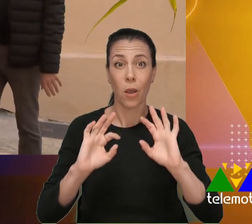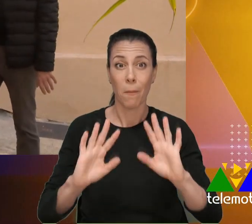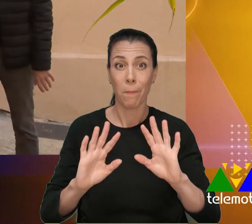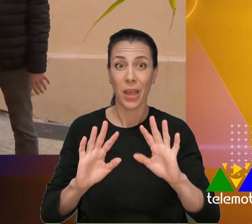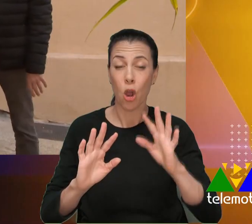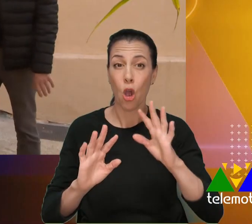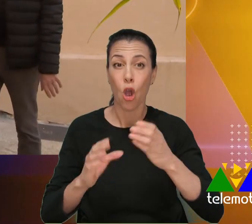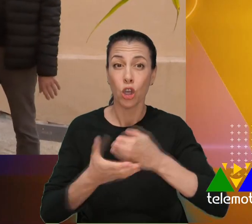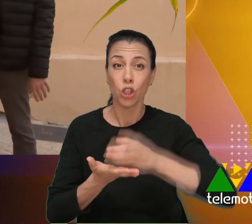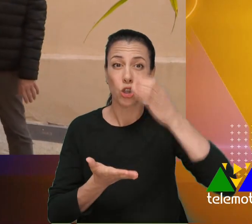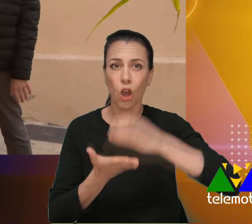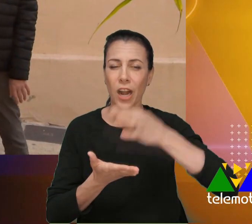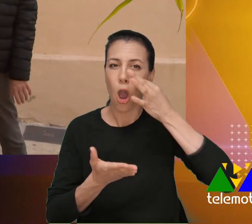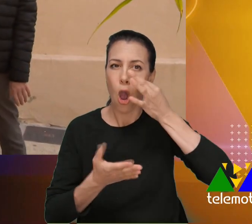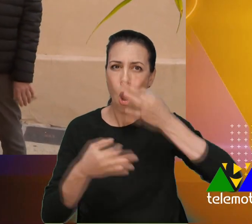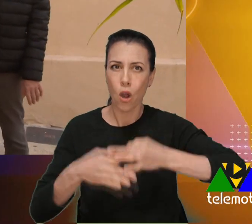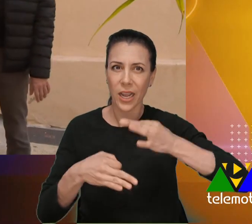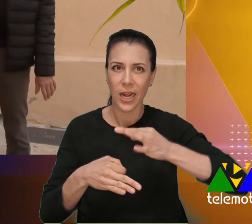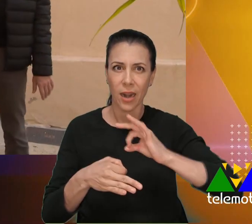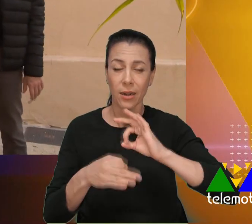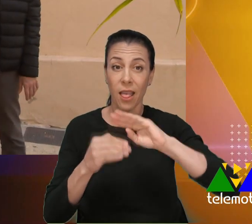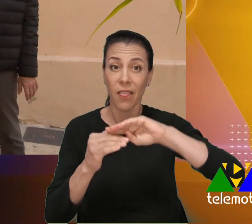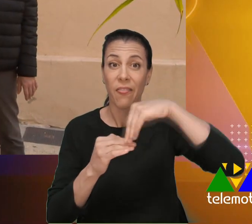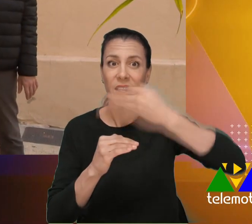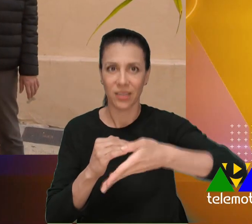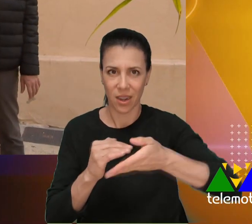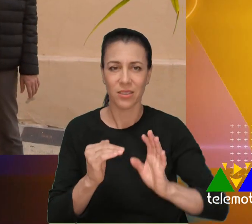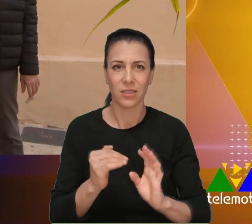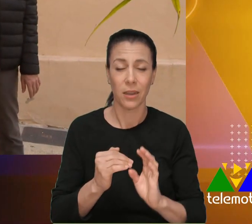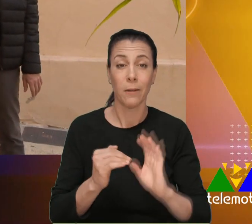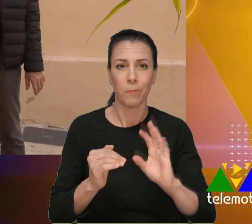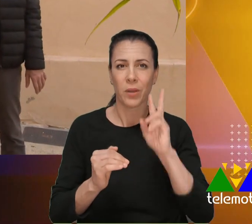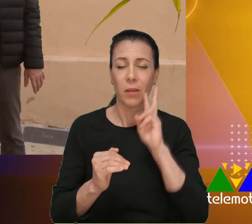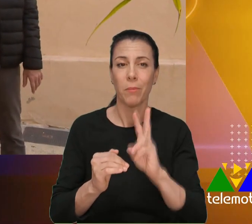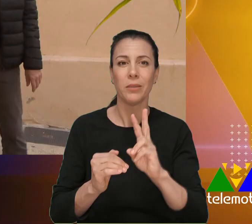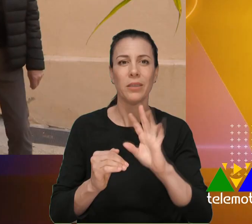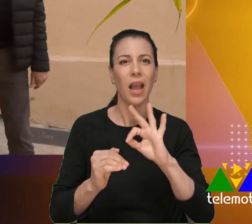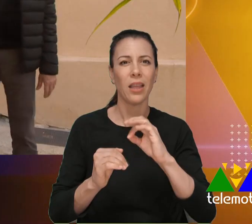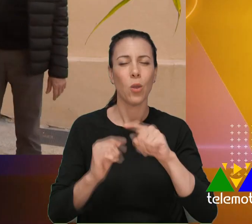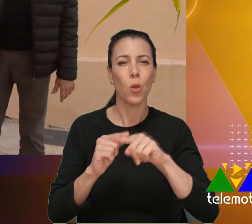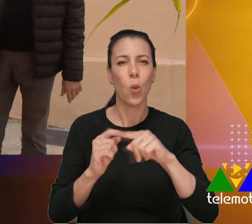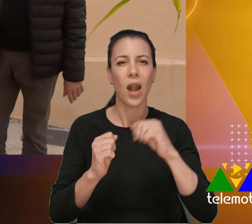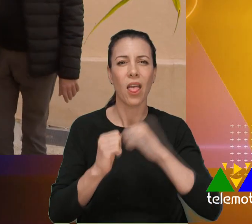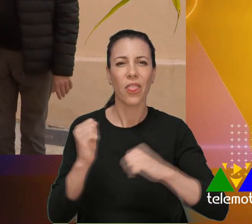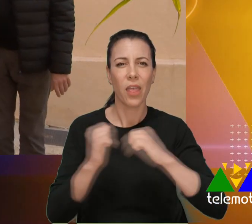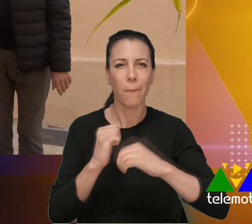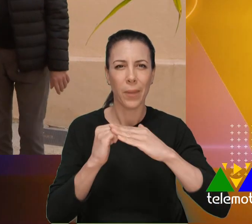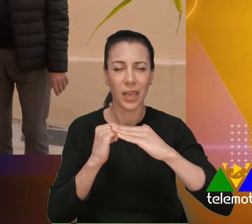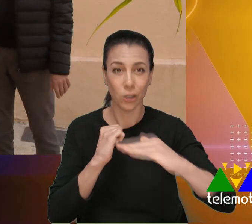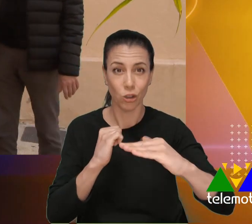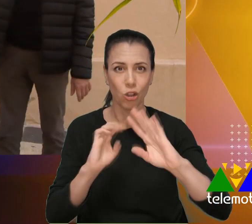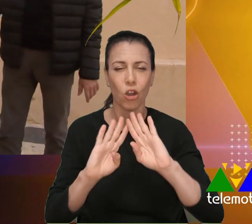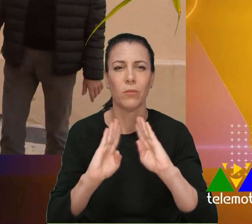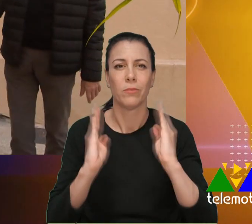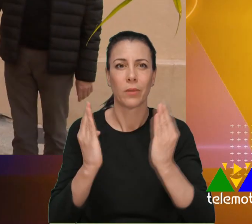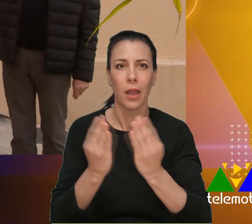está detrás. Se ve la capa de mezcla, la capa de cemento, que sin tiro de ella me la traigo,